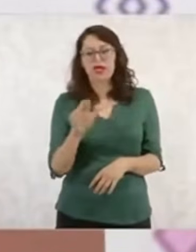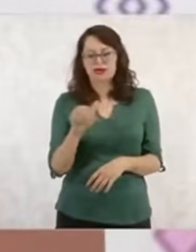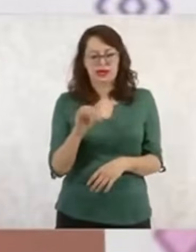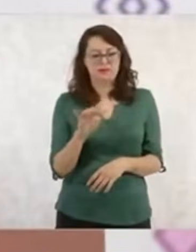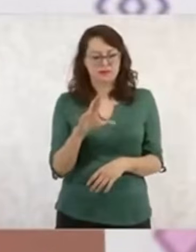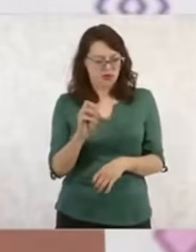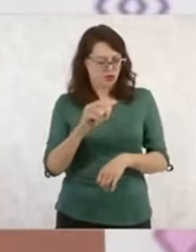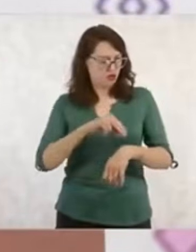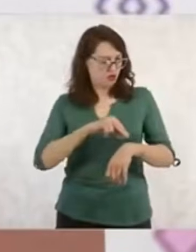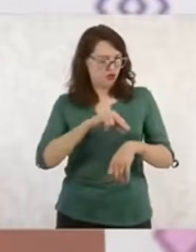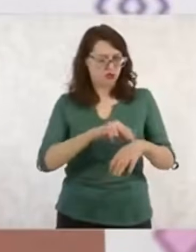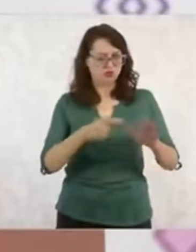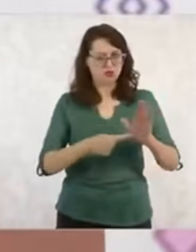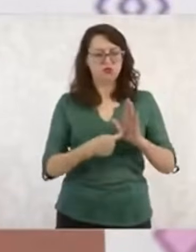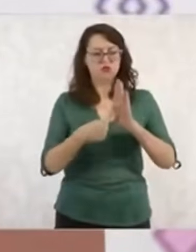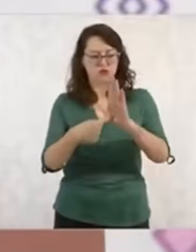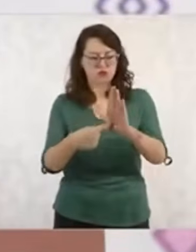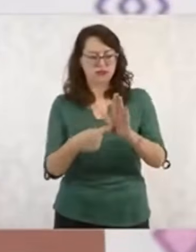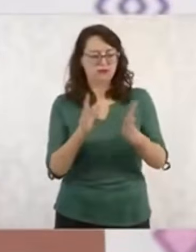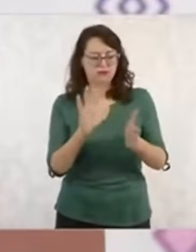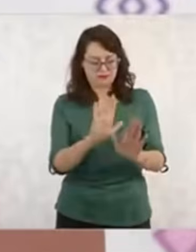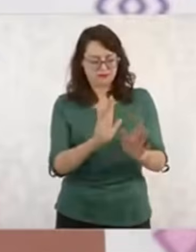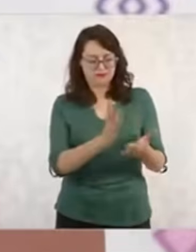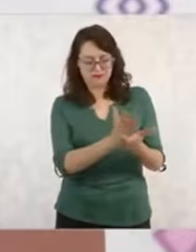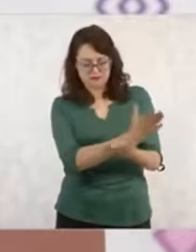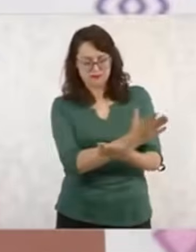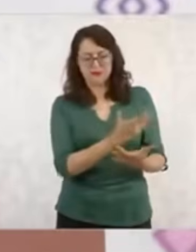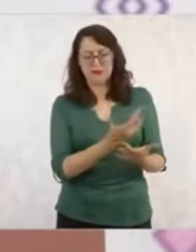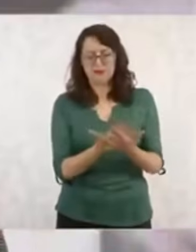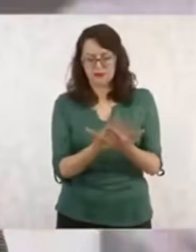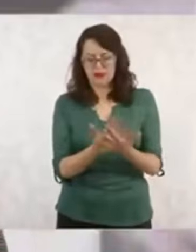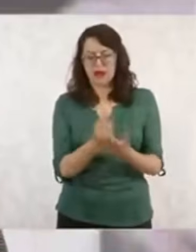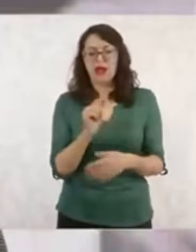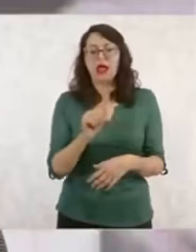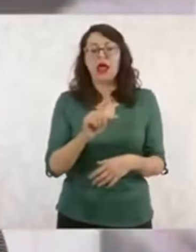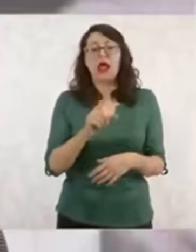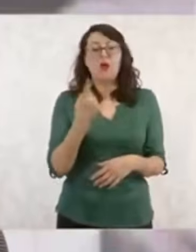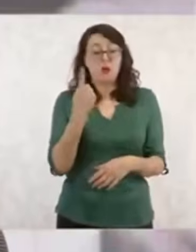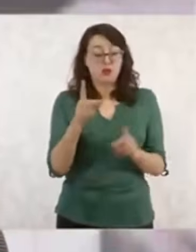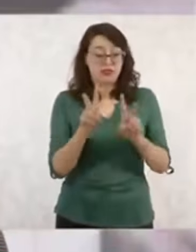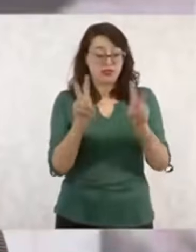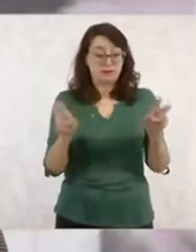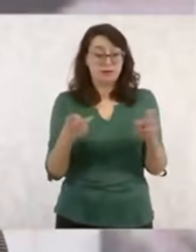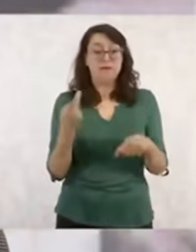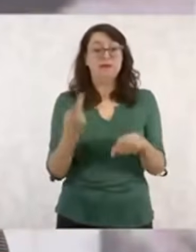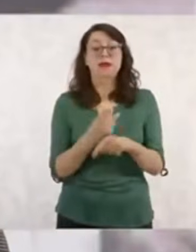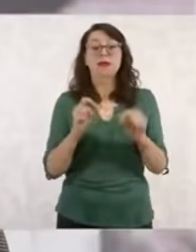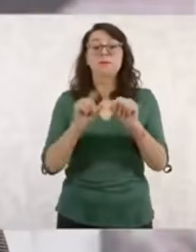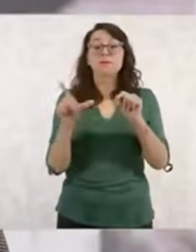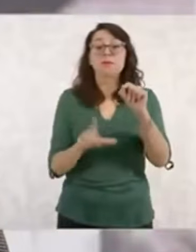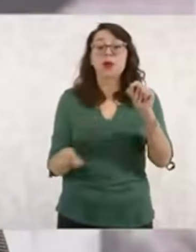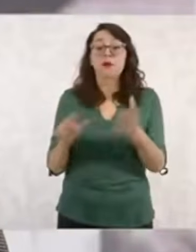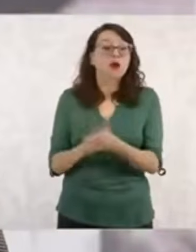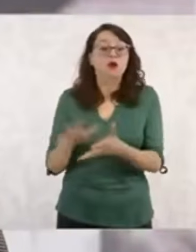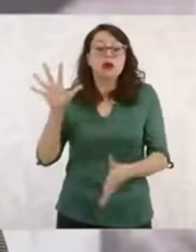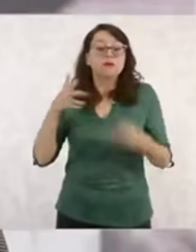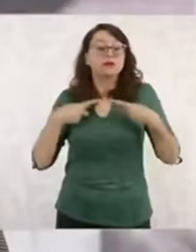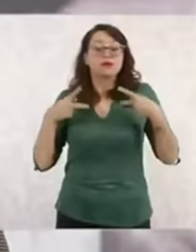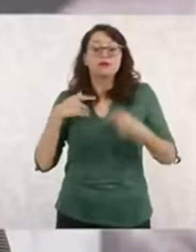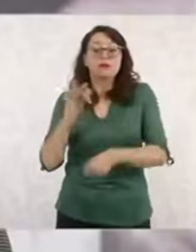Ramiro presente los grupos es que la gran parte de la población mexicana ya está